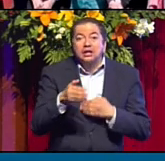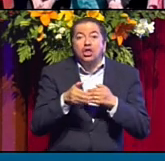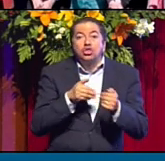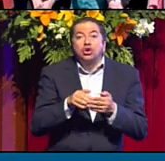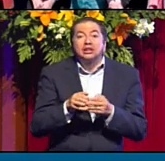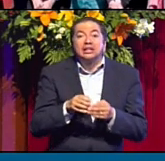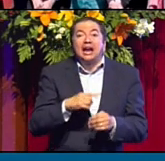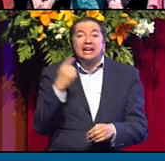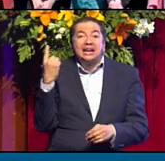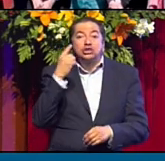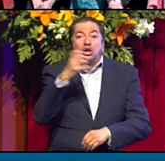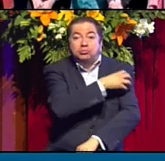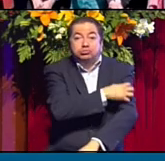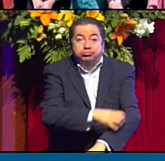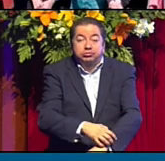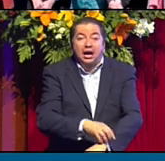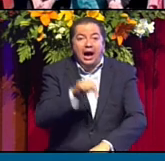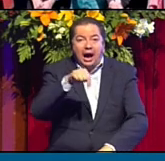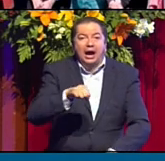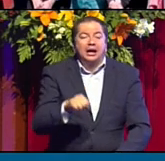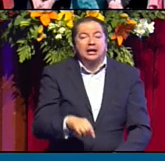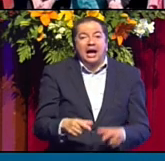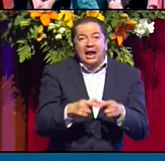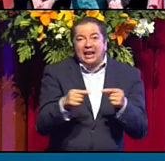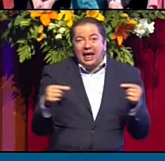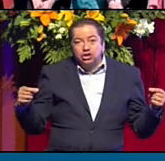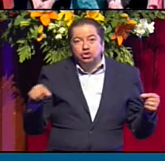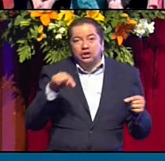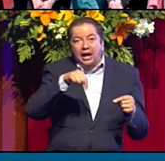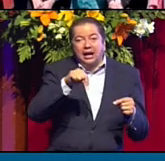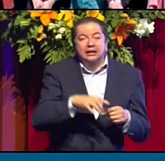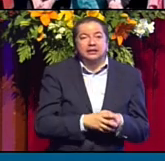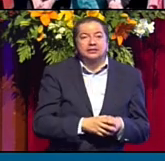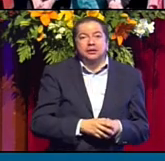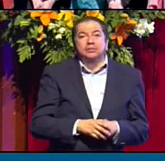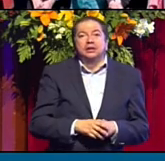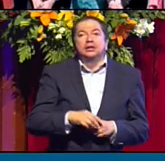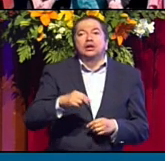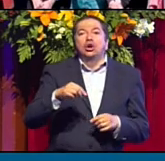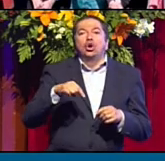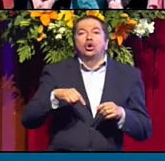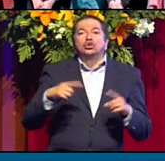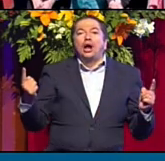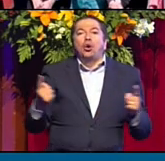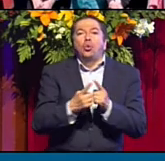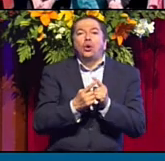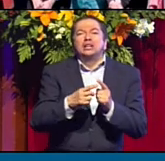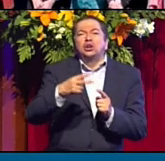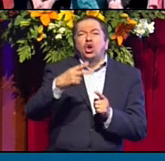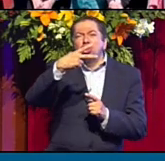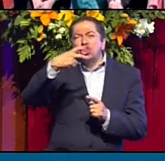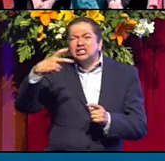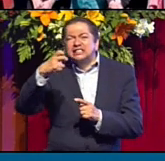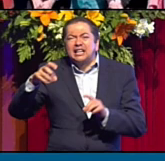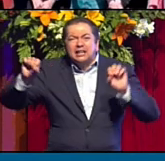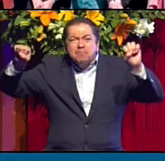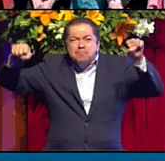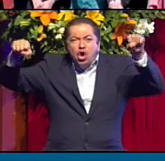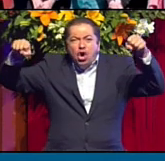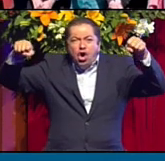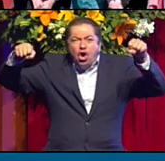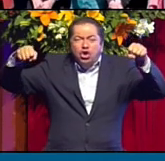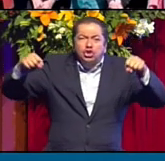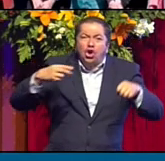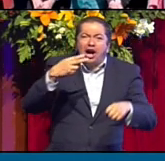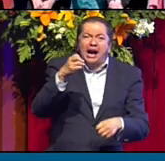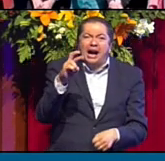encuentro nacional en Vicuña. Hicimos un encuentro internacional de Harley Davidson. Ustedes lo vieron. Más de 200 motos que llegaron aquí a